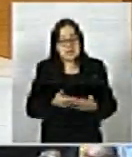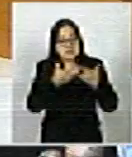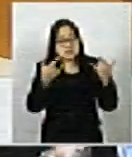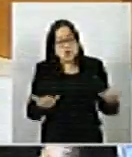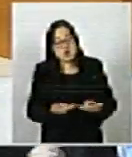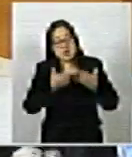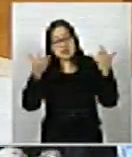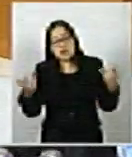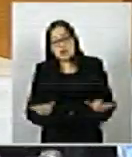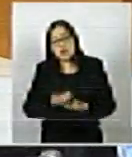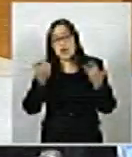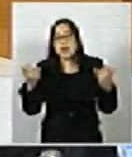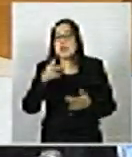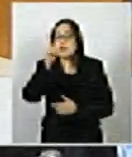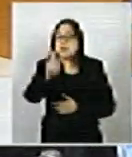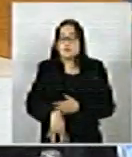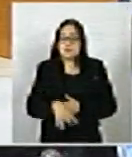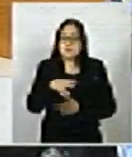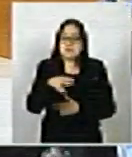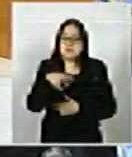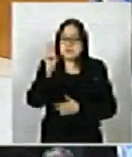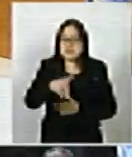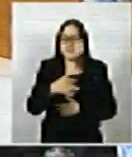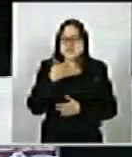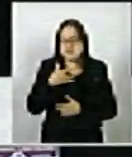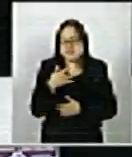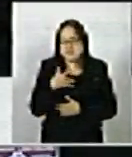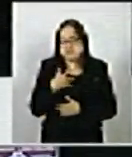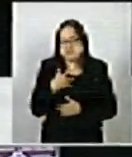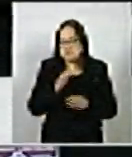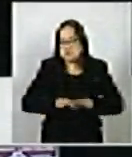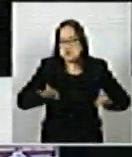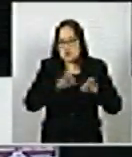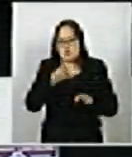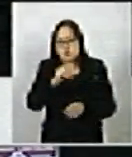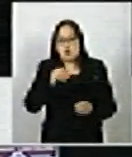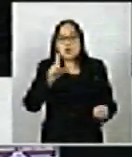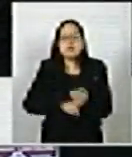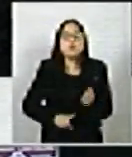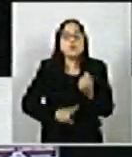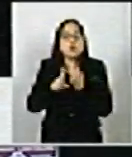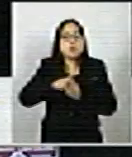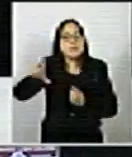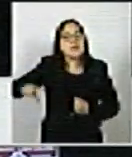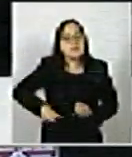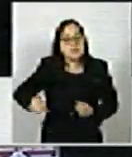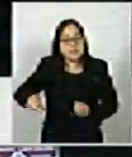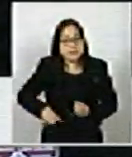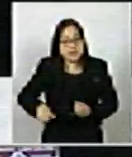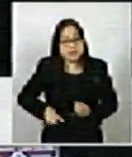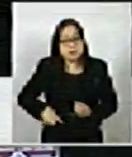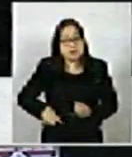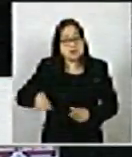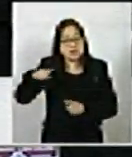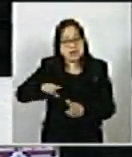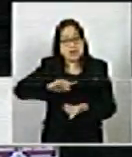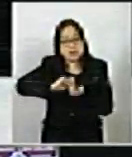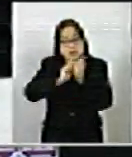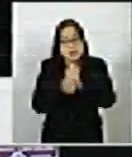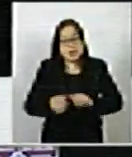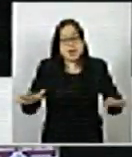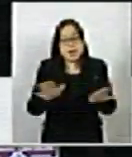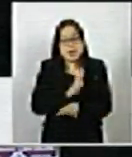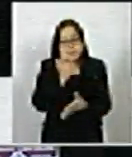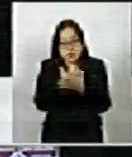parece verdaderamente secundario en su prueba de estado y es un problema de cambio económico